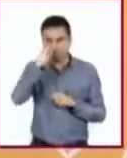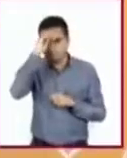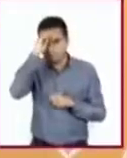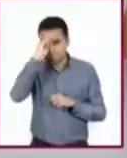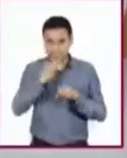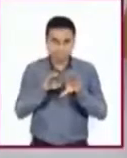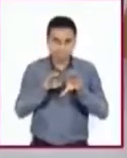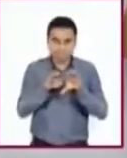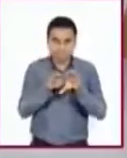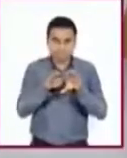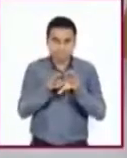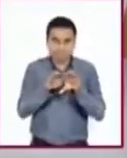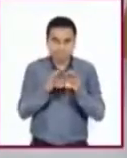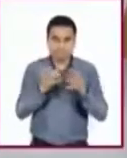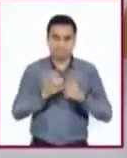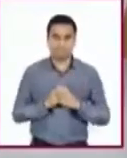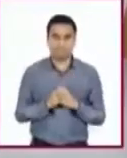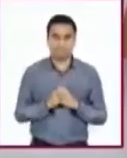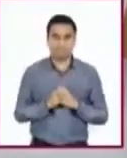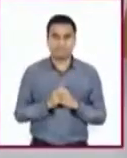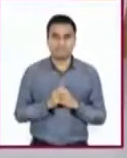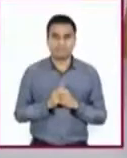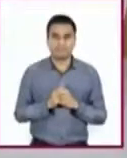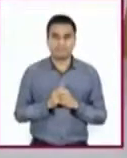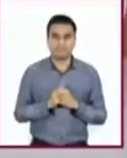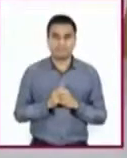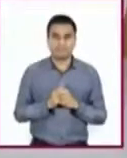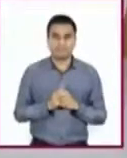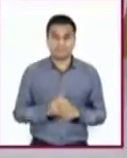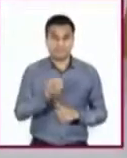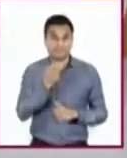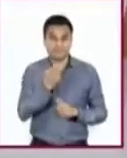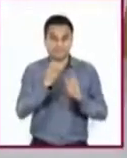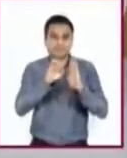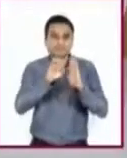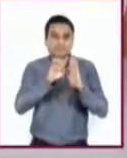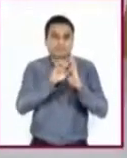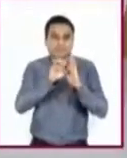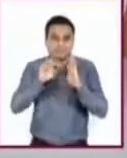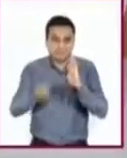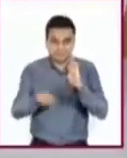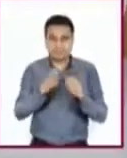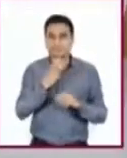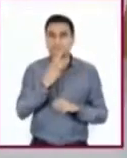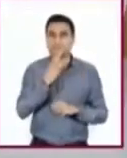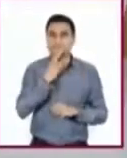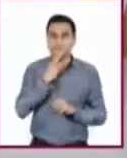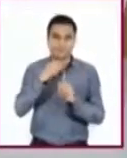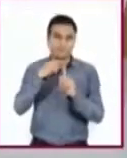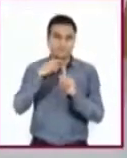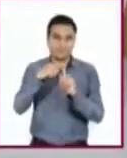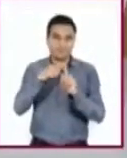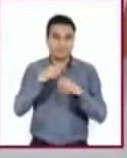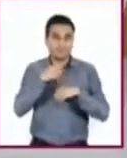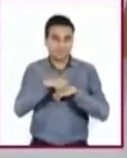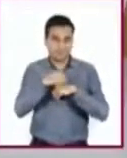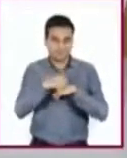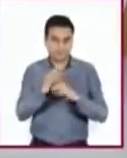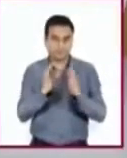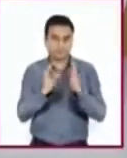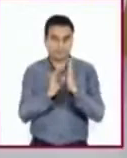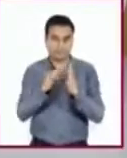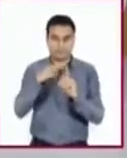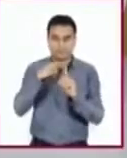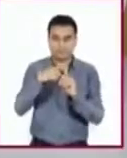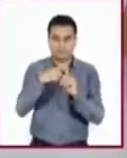situación. Se representa la situación con una operación de adición de números decimales positivos